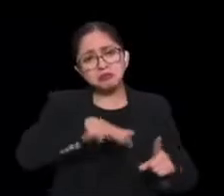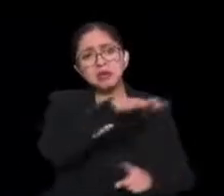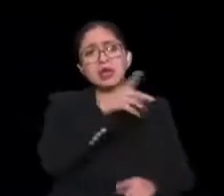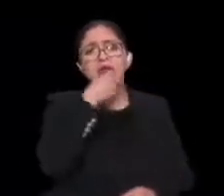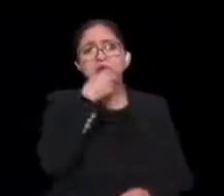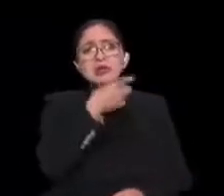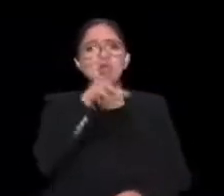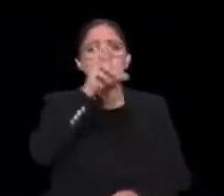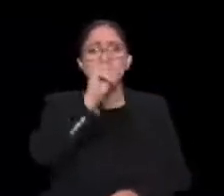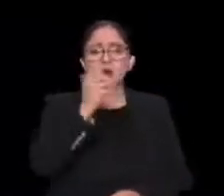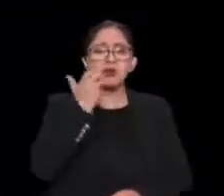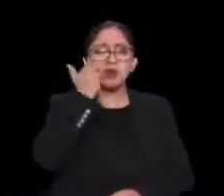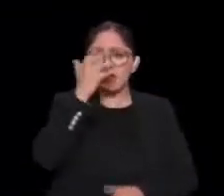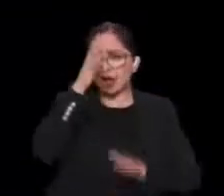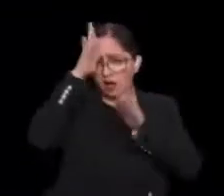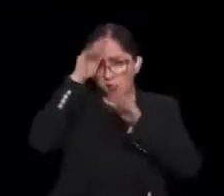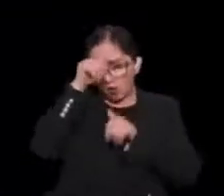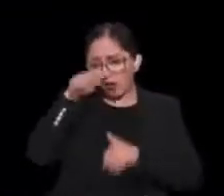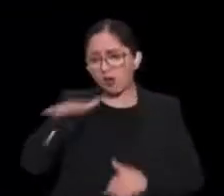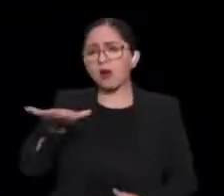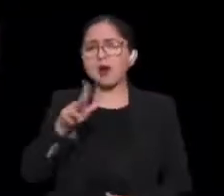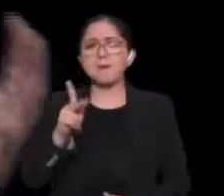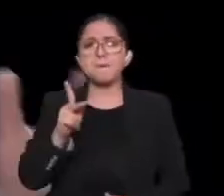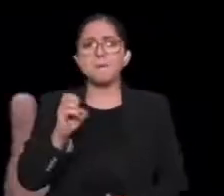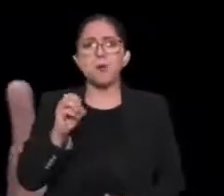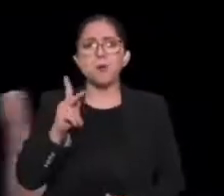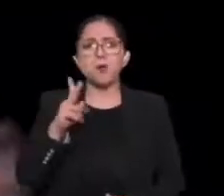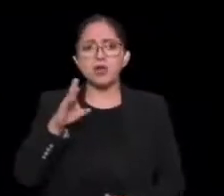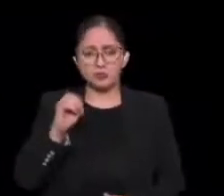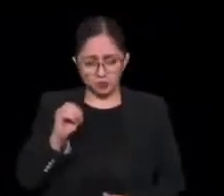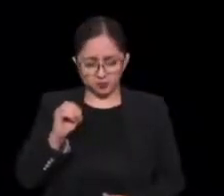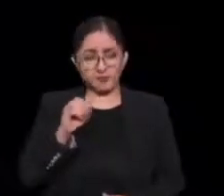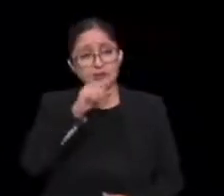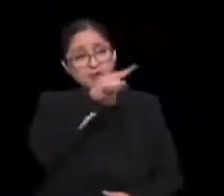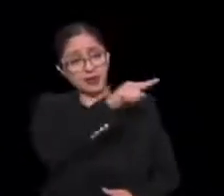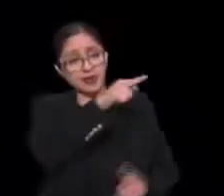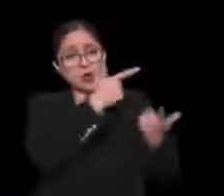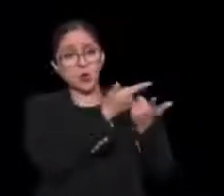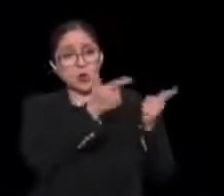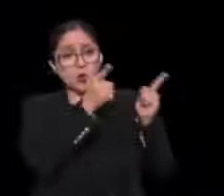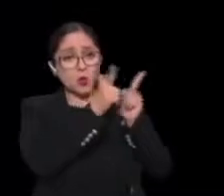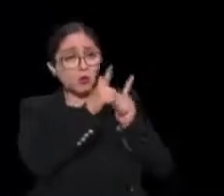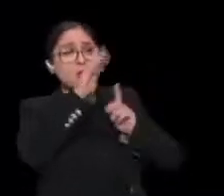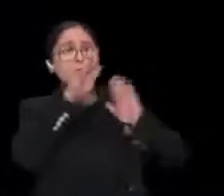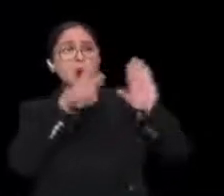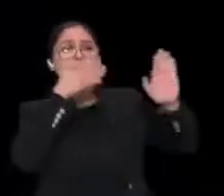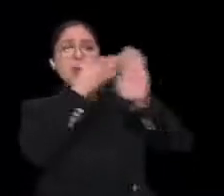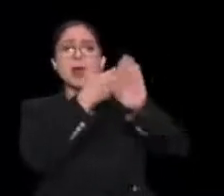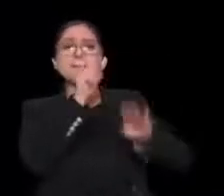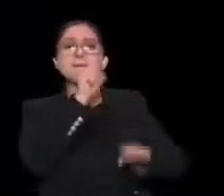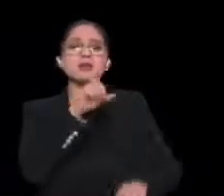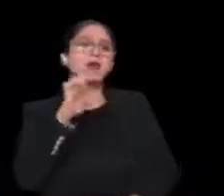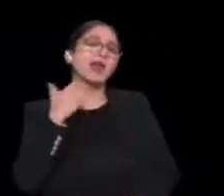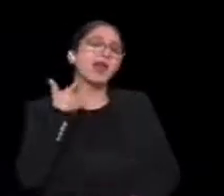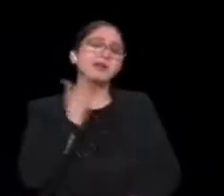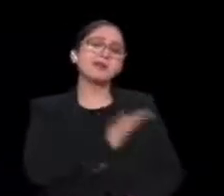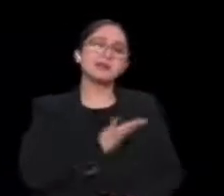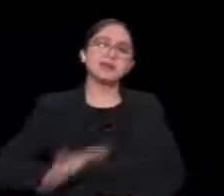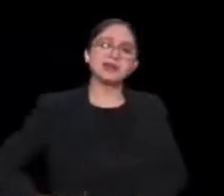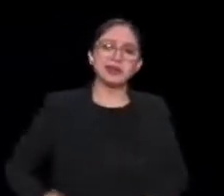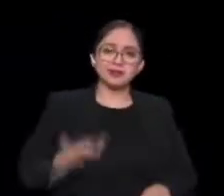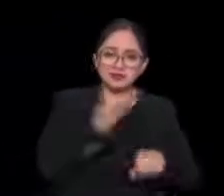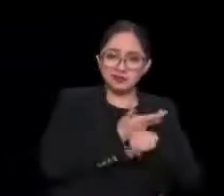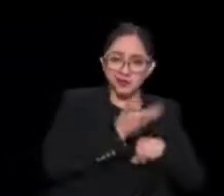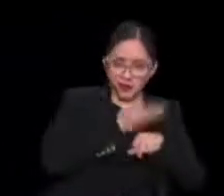el populismo y actuaron contra Trump en muchos países con ciertos regímenes, pero el día del accidente en